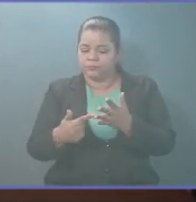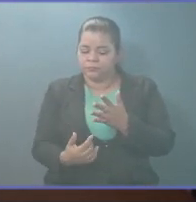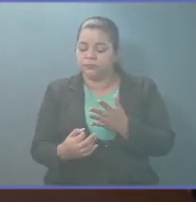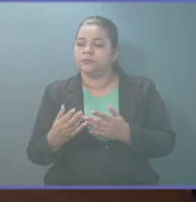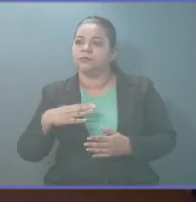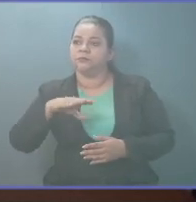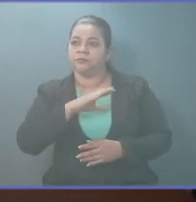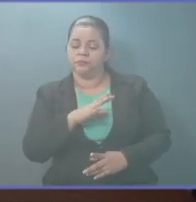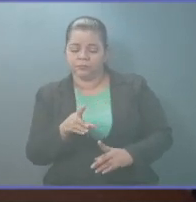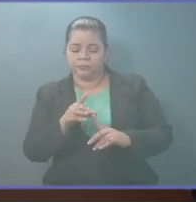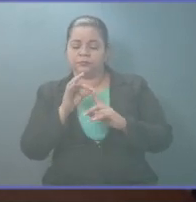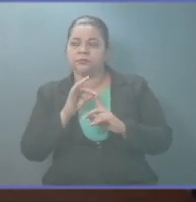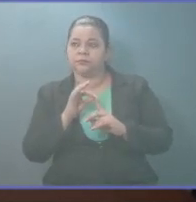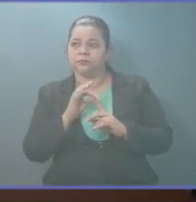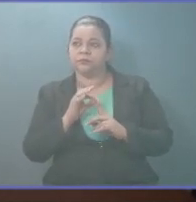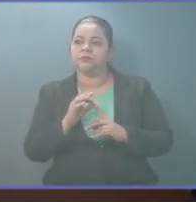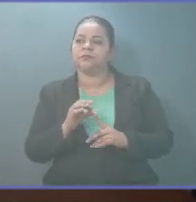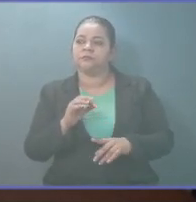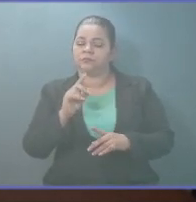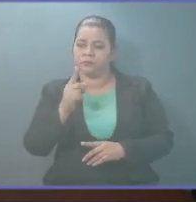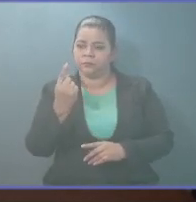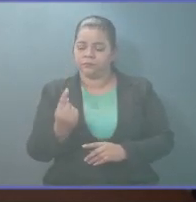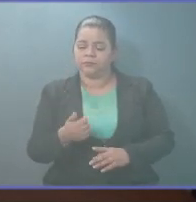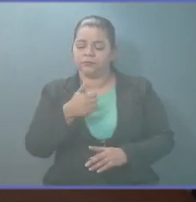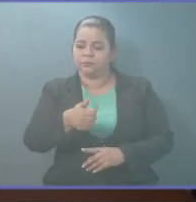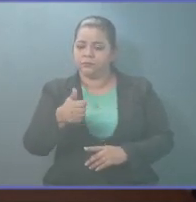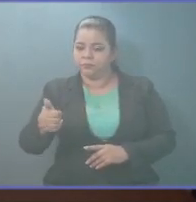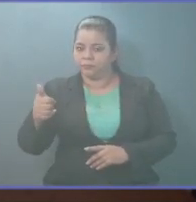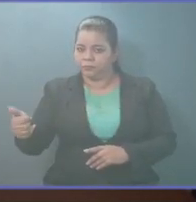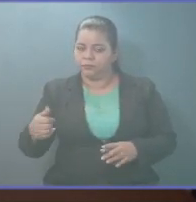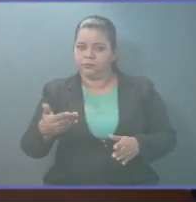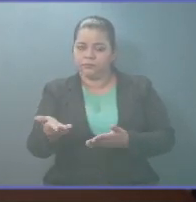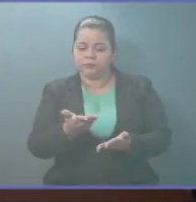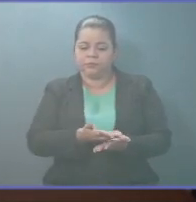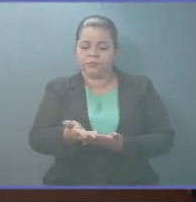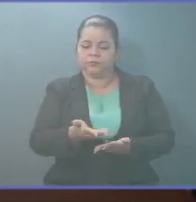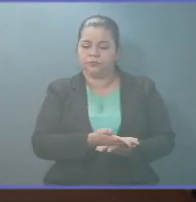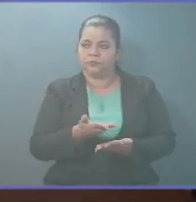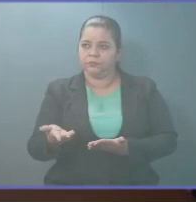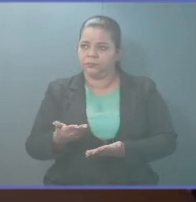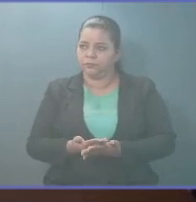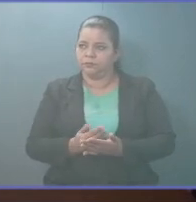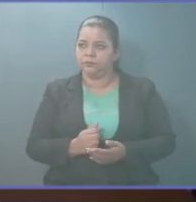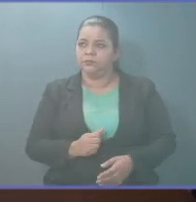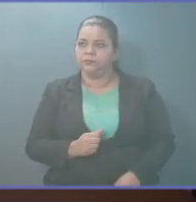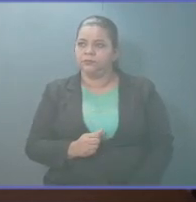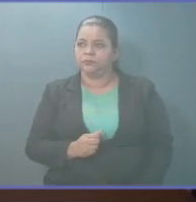elegirá, mediante votación nominal y pública, a un miembro de cada una de las ternas propuestas.